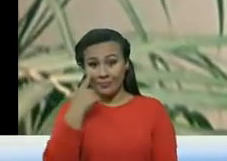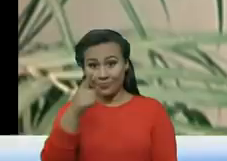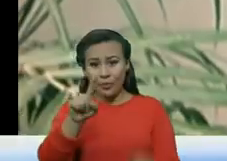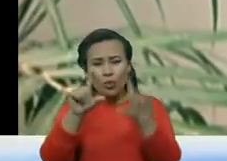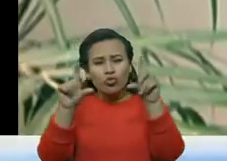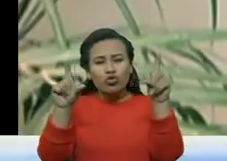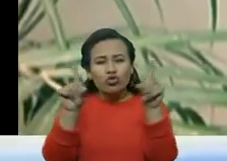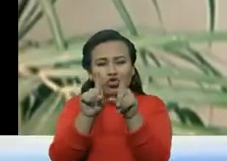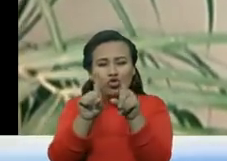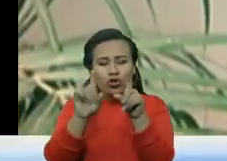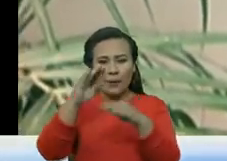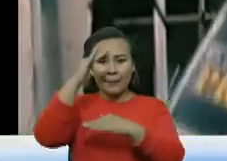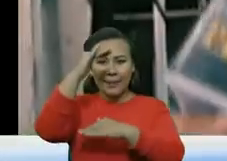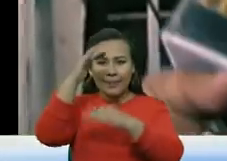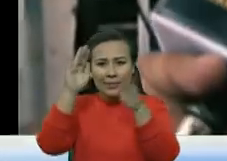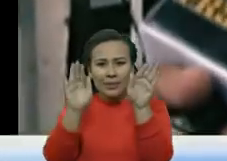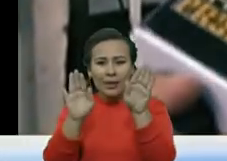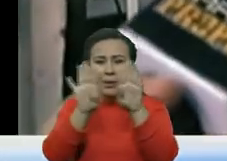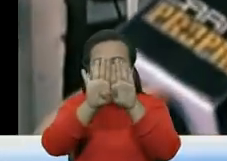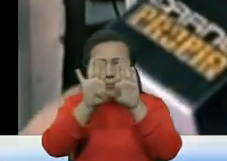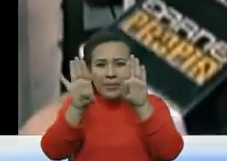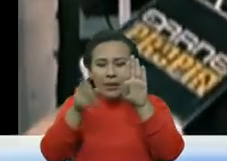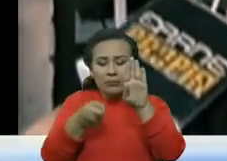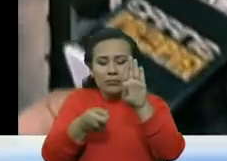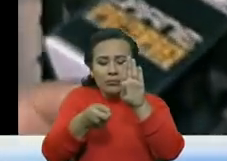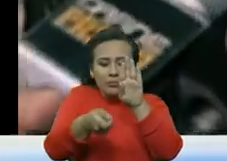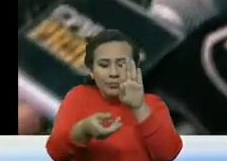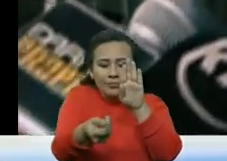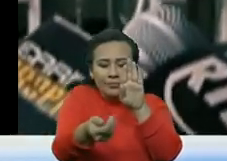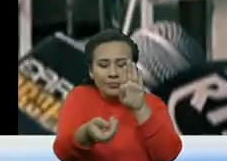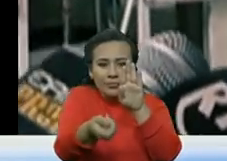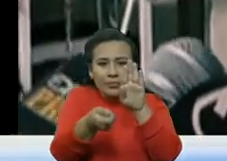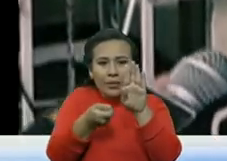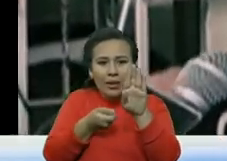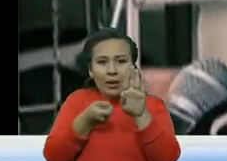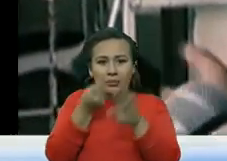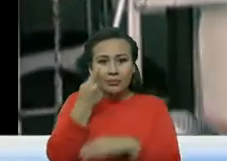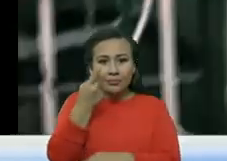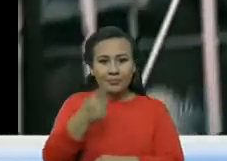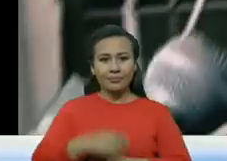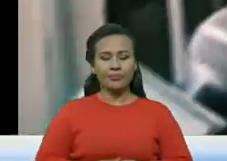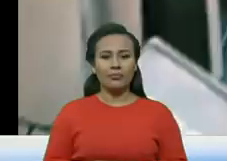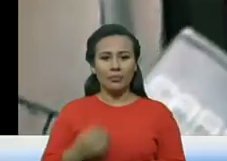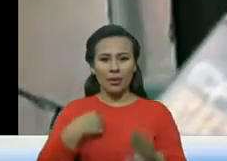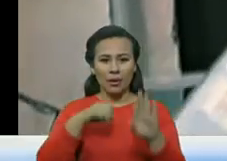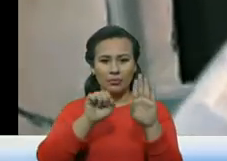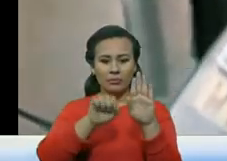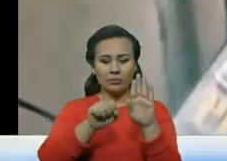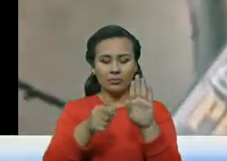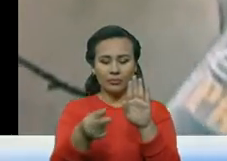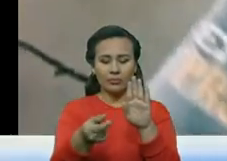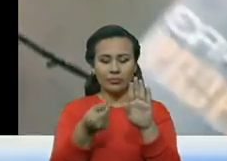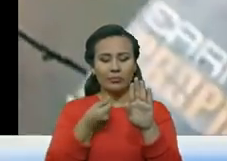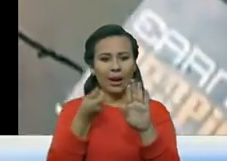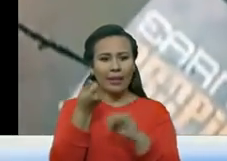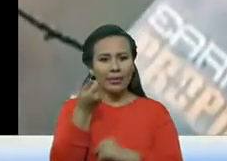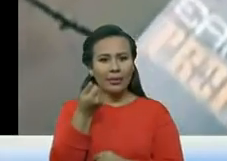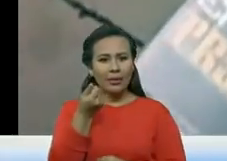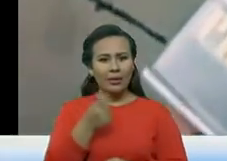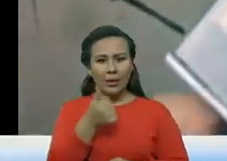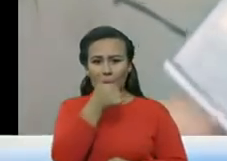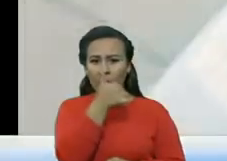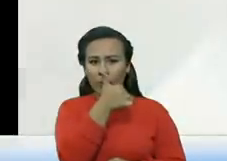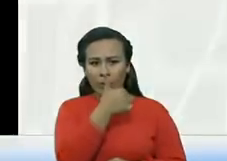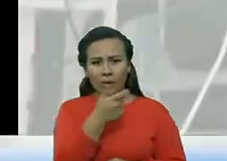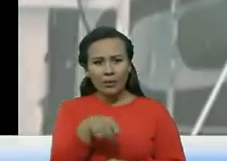esta pequeña ventana. Simplemente se pueden acercar y a través de esta ventana se